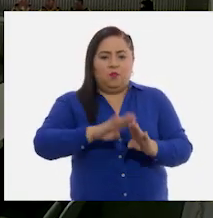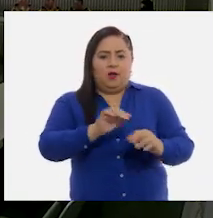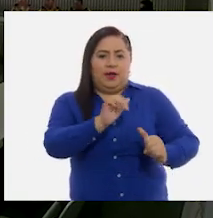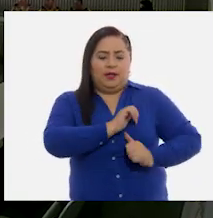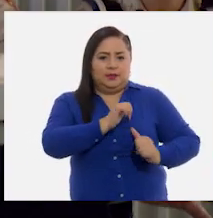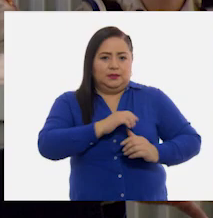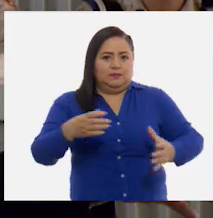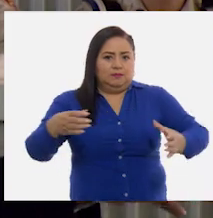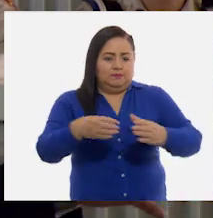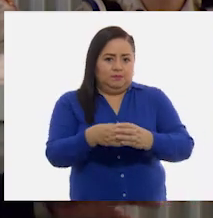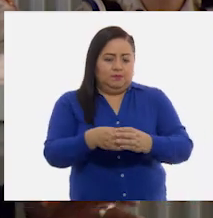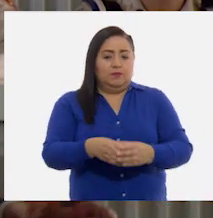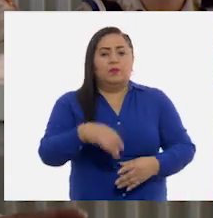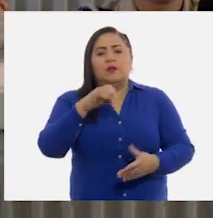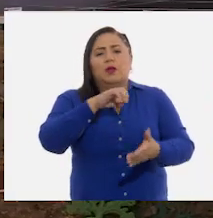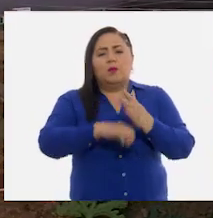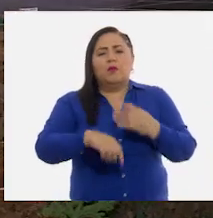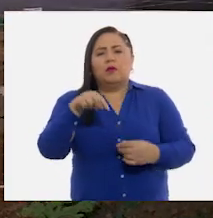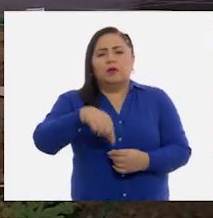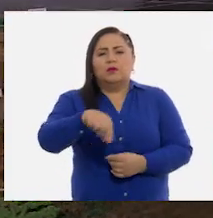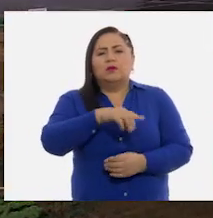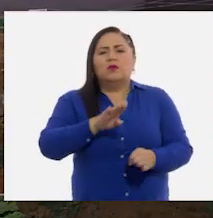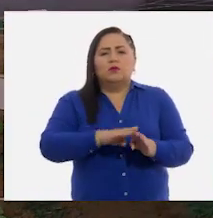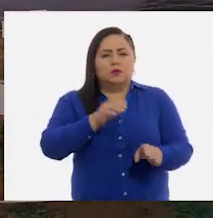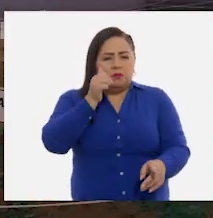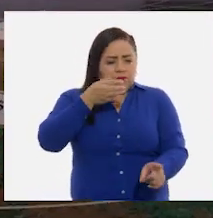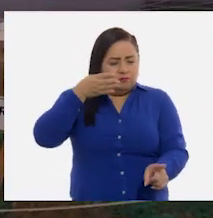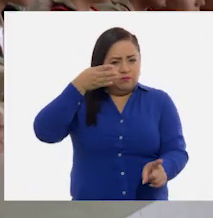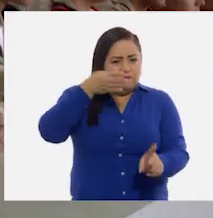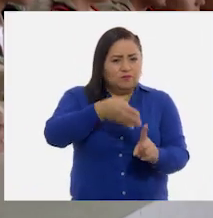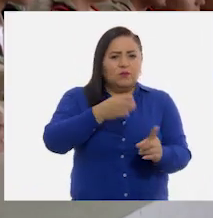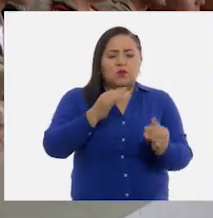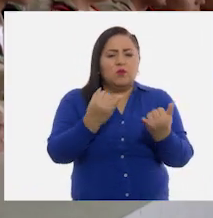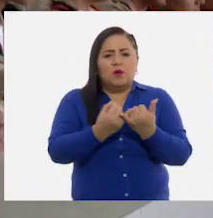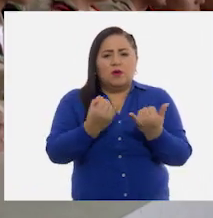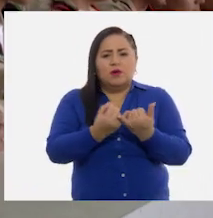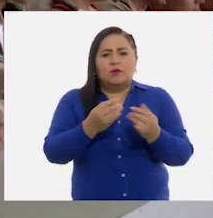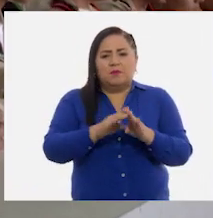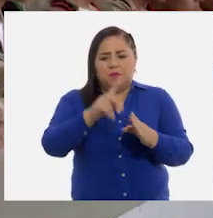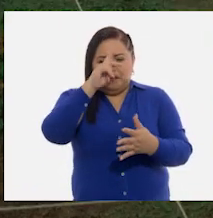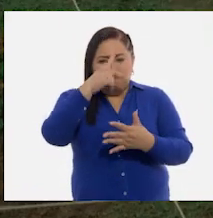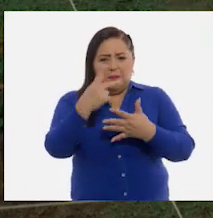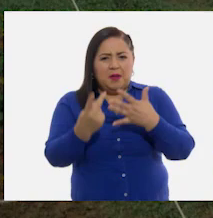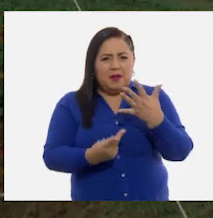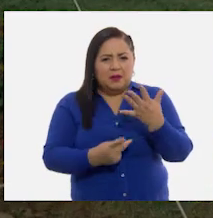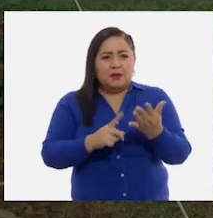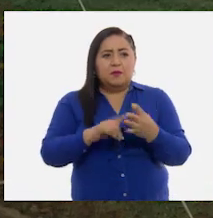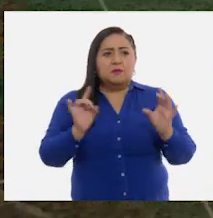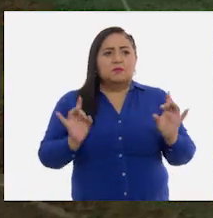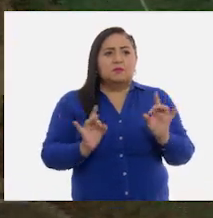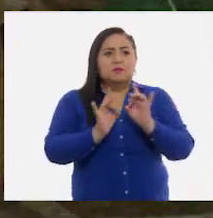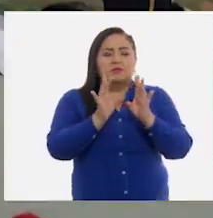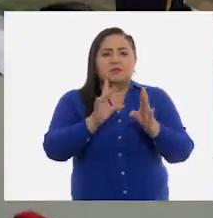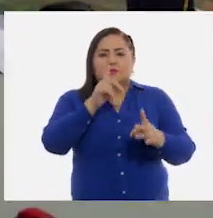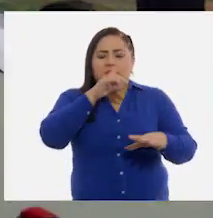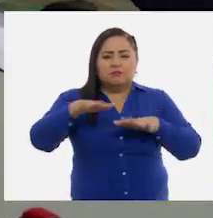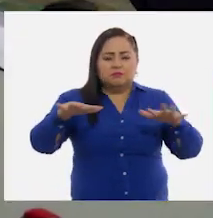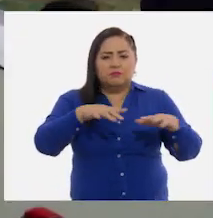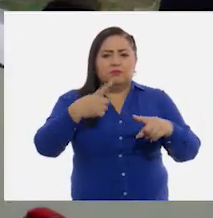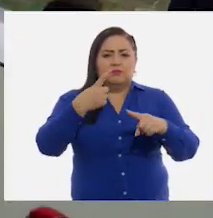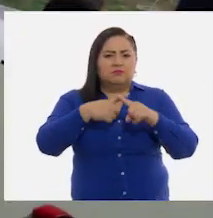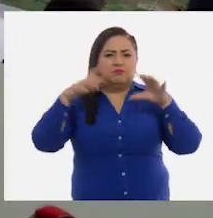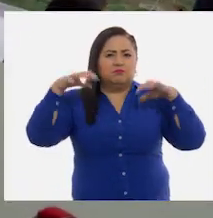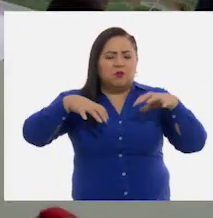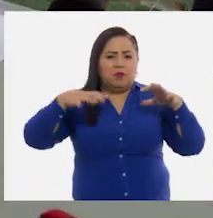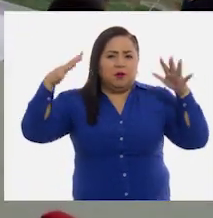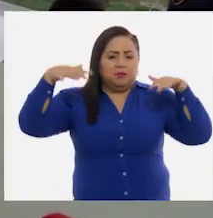ejército, así como nosotros nos enfocamos actualmente también en el plan de N3 en caso de algún desastre natural. Los factores que